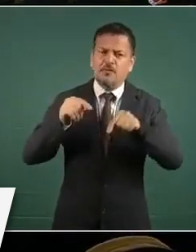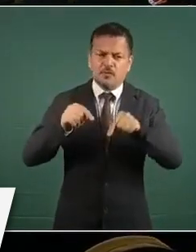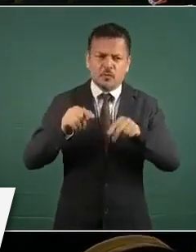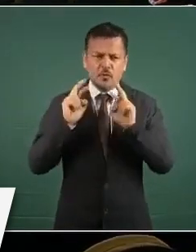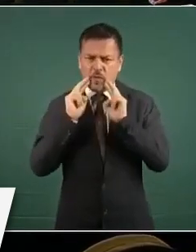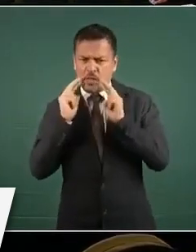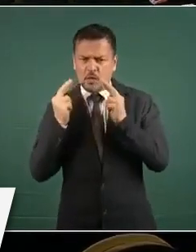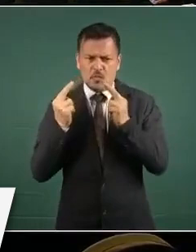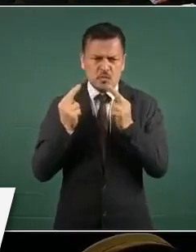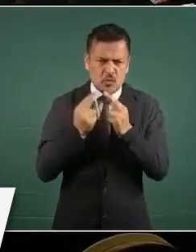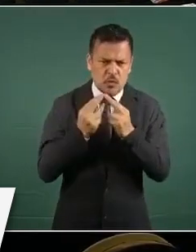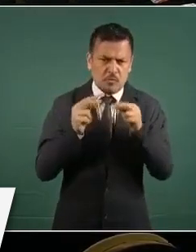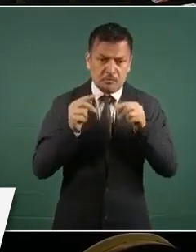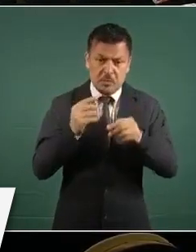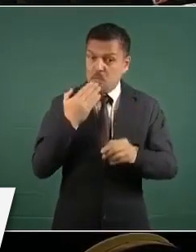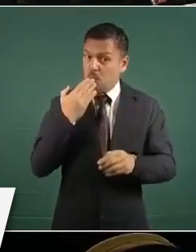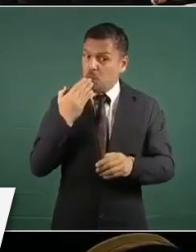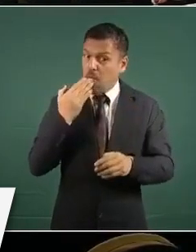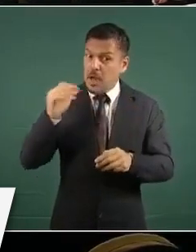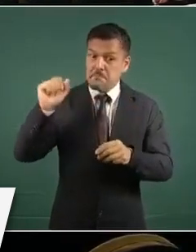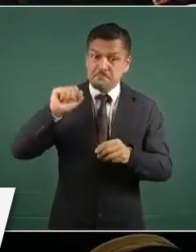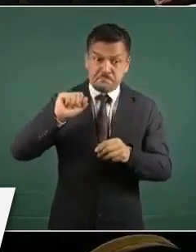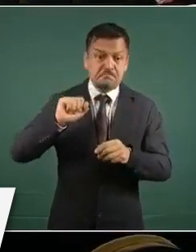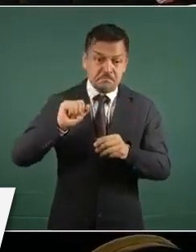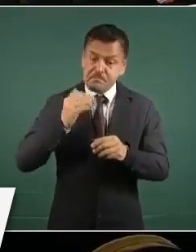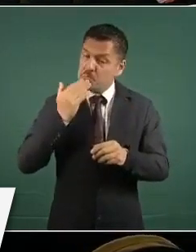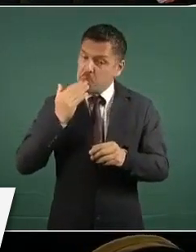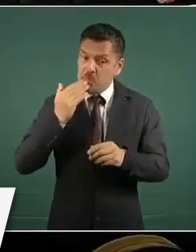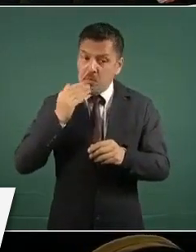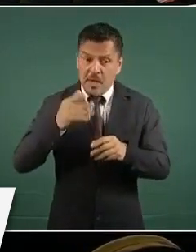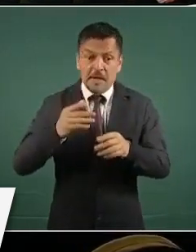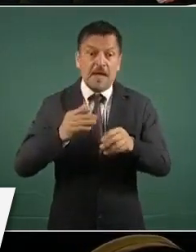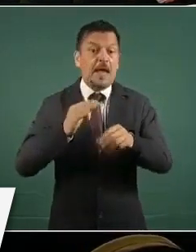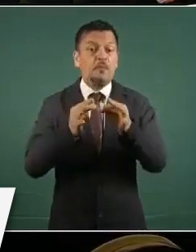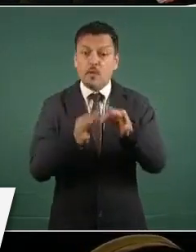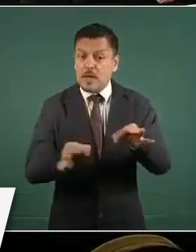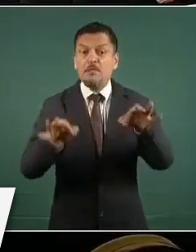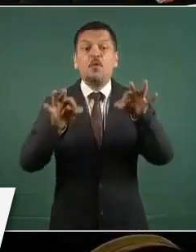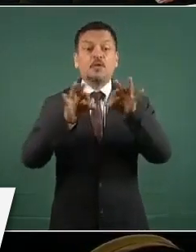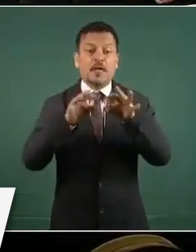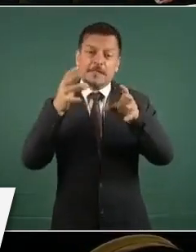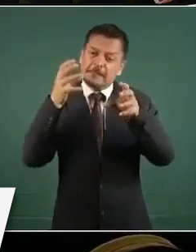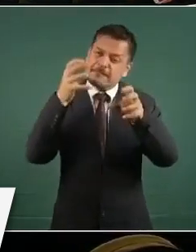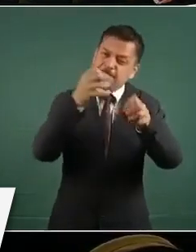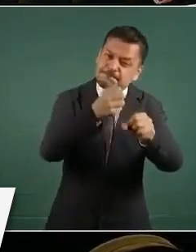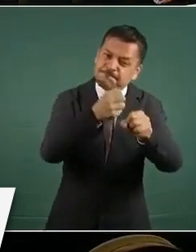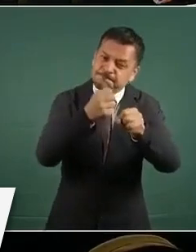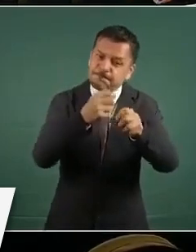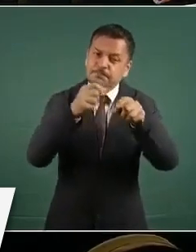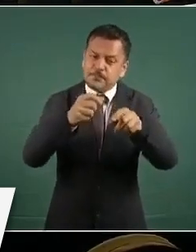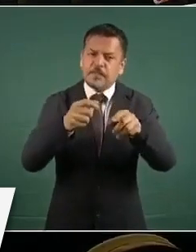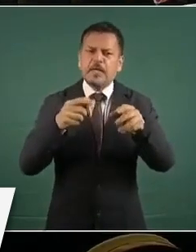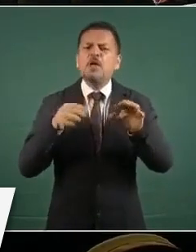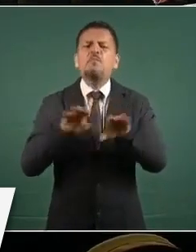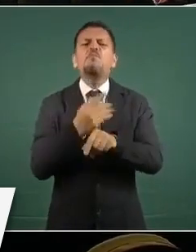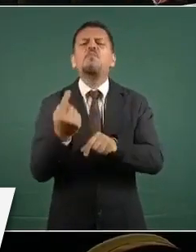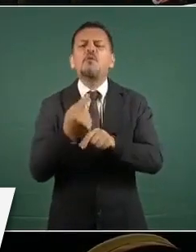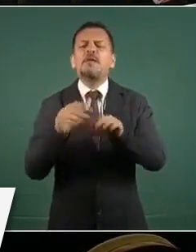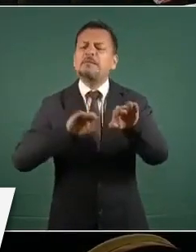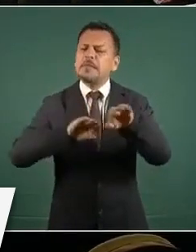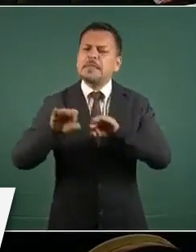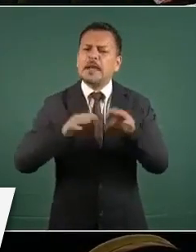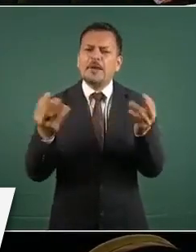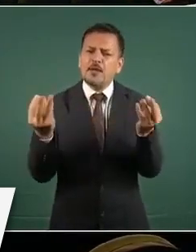han resultado importantes operativos órdenes de aprensión coordinación con las entidades federativas